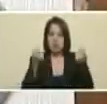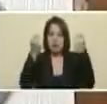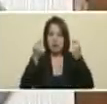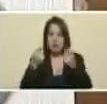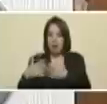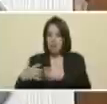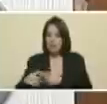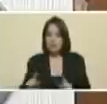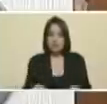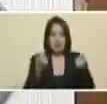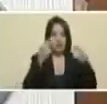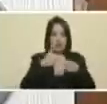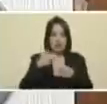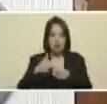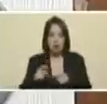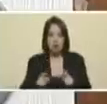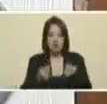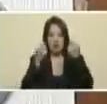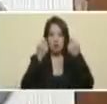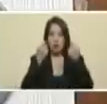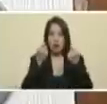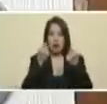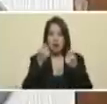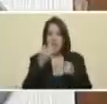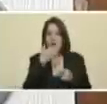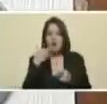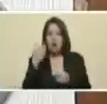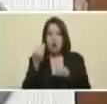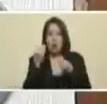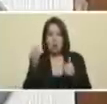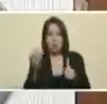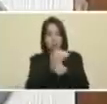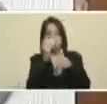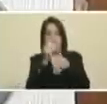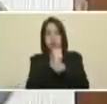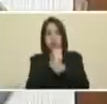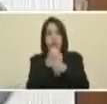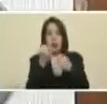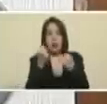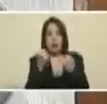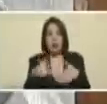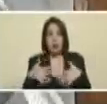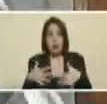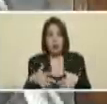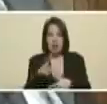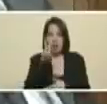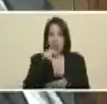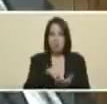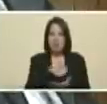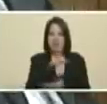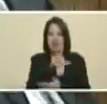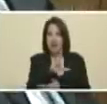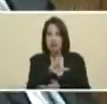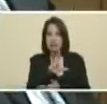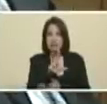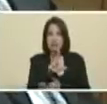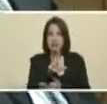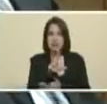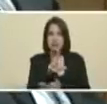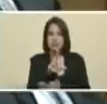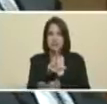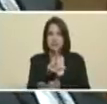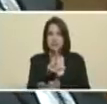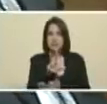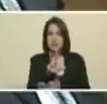refinería. ¿Y cómo logró el milagro pasar enero 2003, Piedad, en enero del